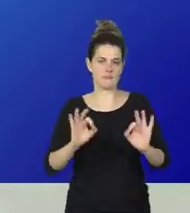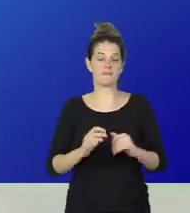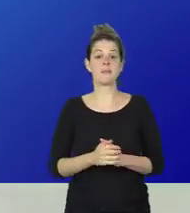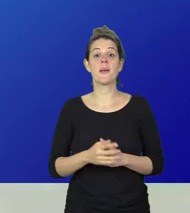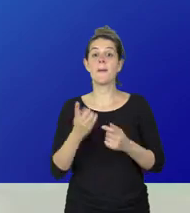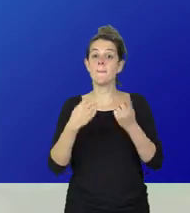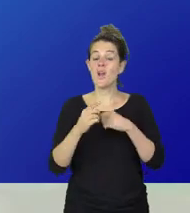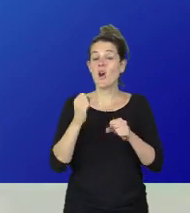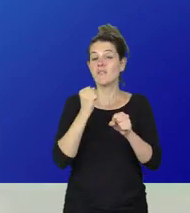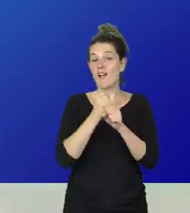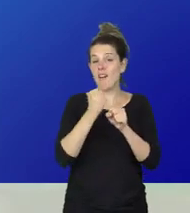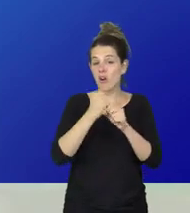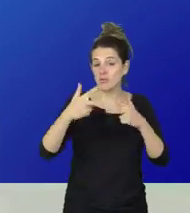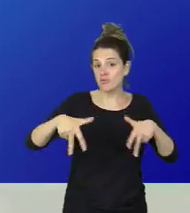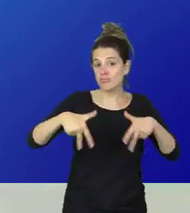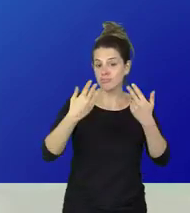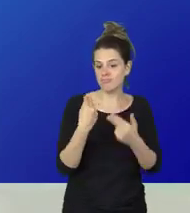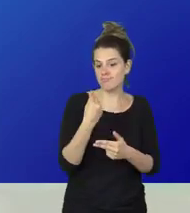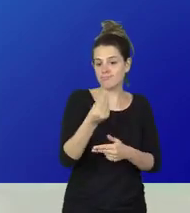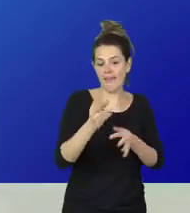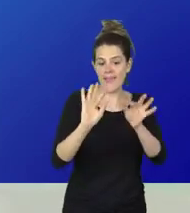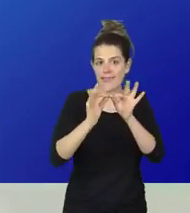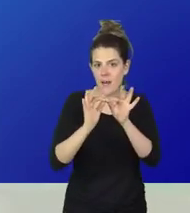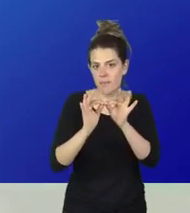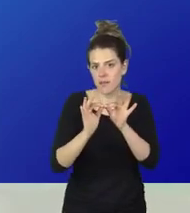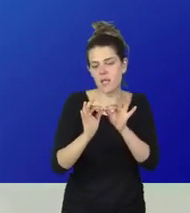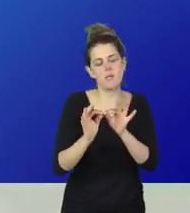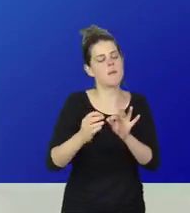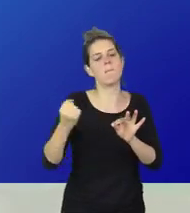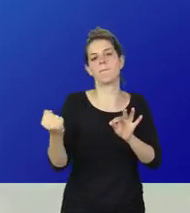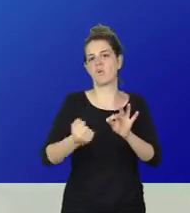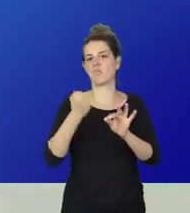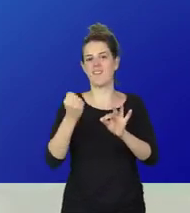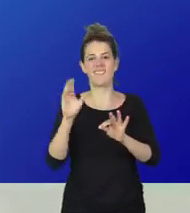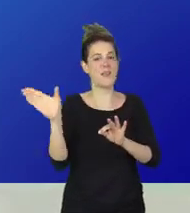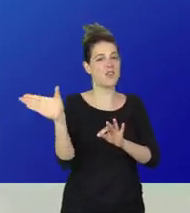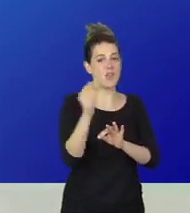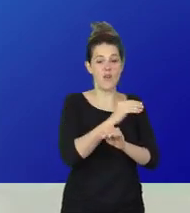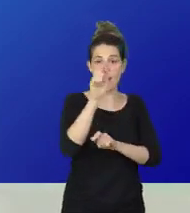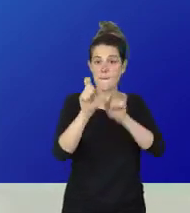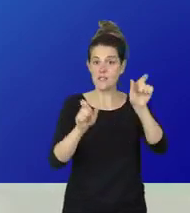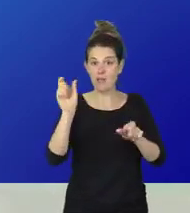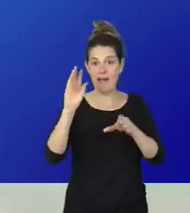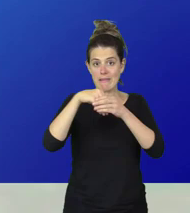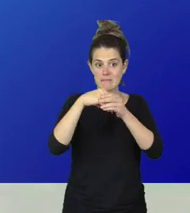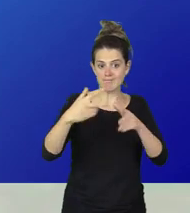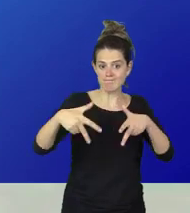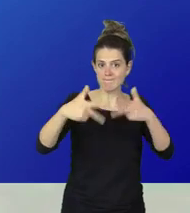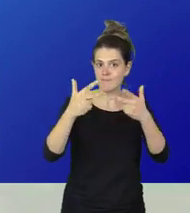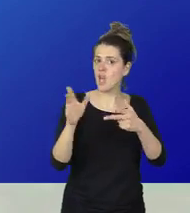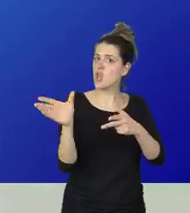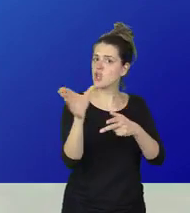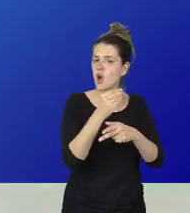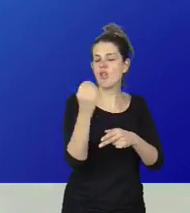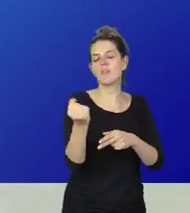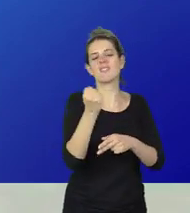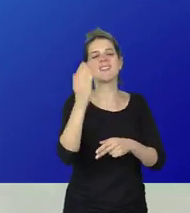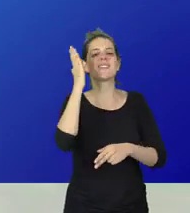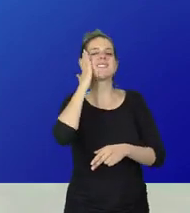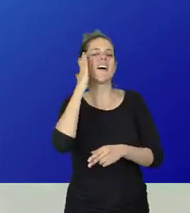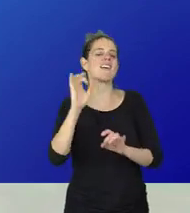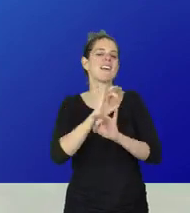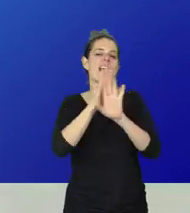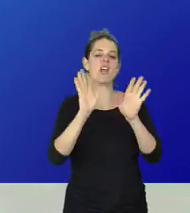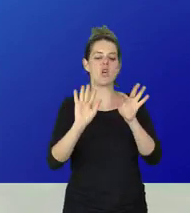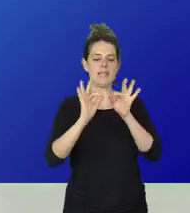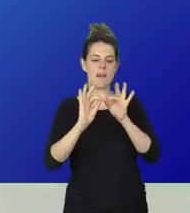en la virtualidad con intérprete de lengua de señas requiere tener muy claro el rol del intérprete por parte de todos los que intervienen en la comunicación